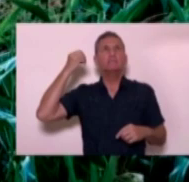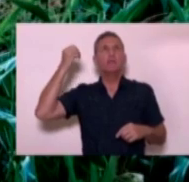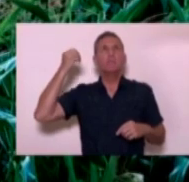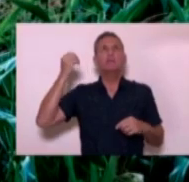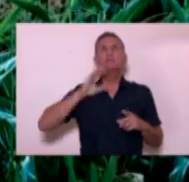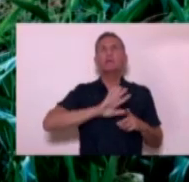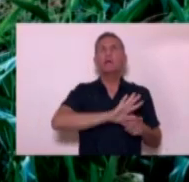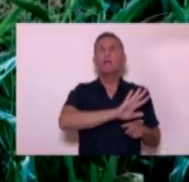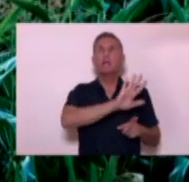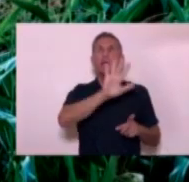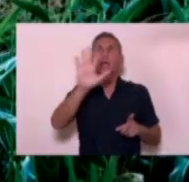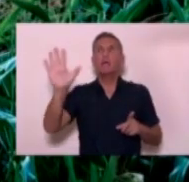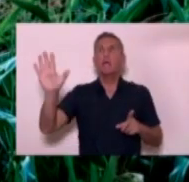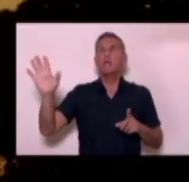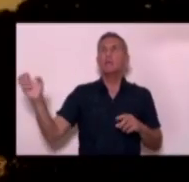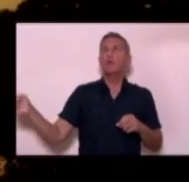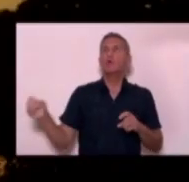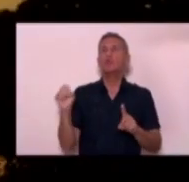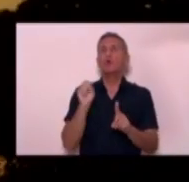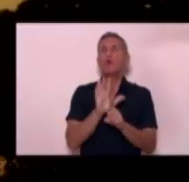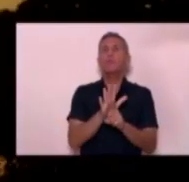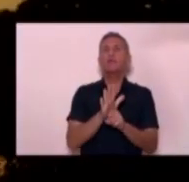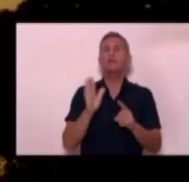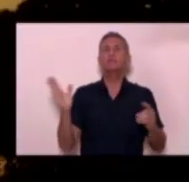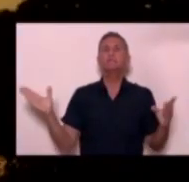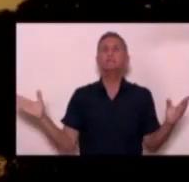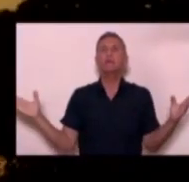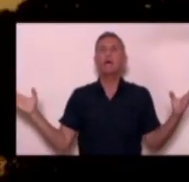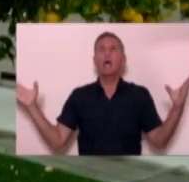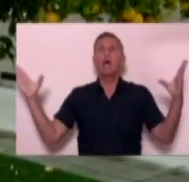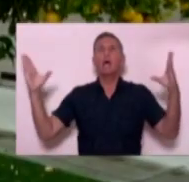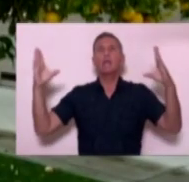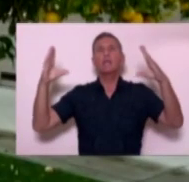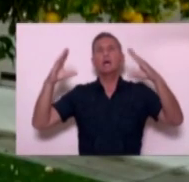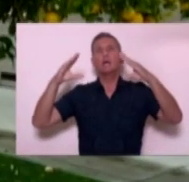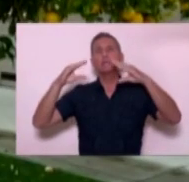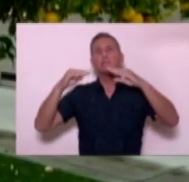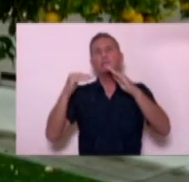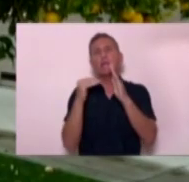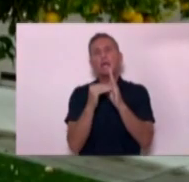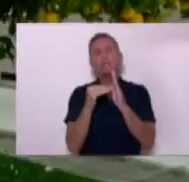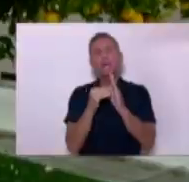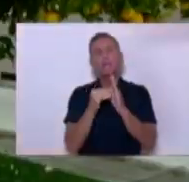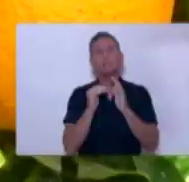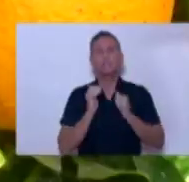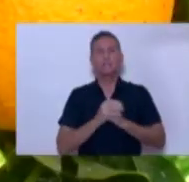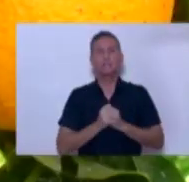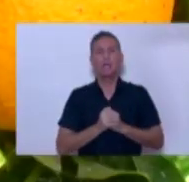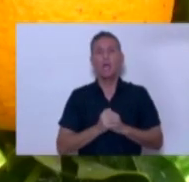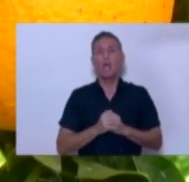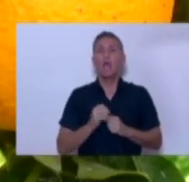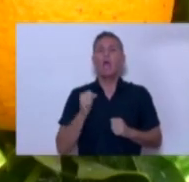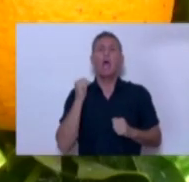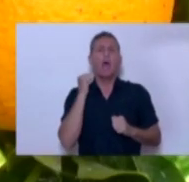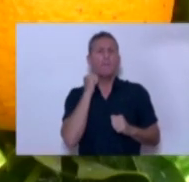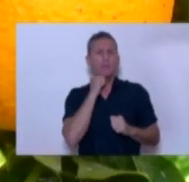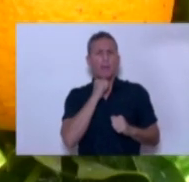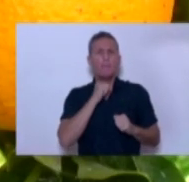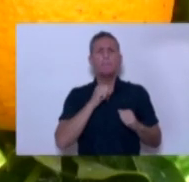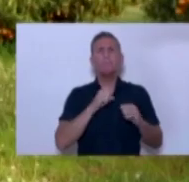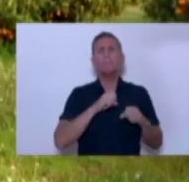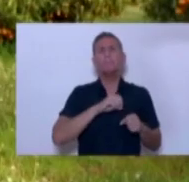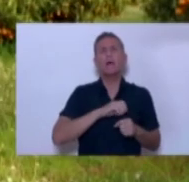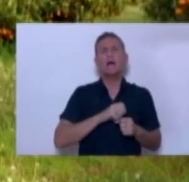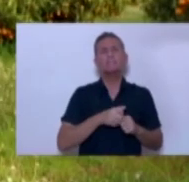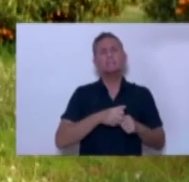hace pensar en la aurora, y en cuando empieza a caer la tarde. En los jardines había naranjos enanos,